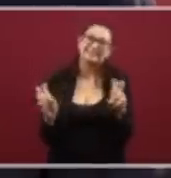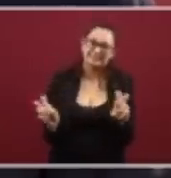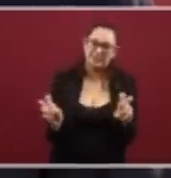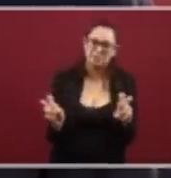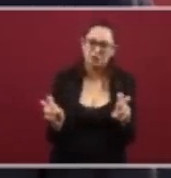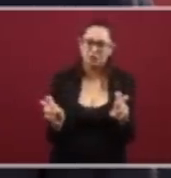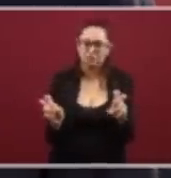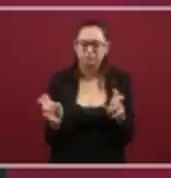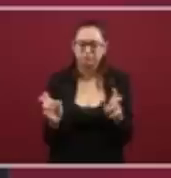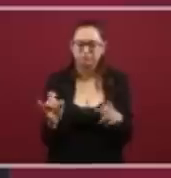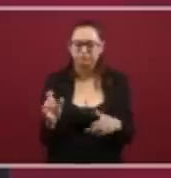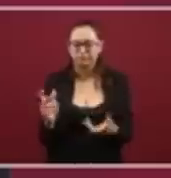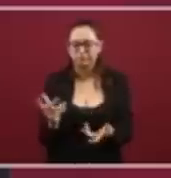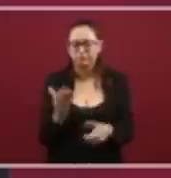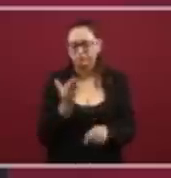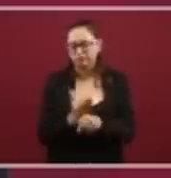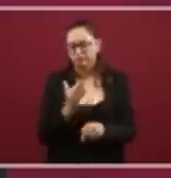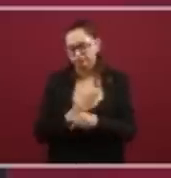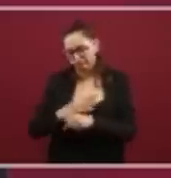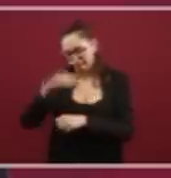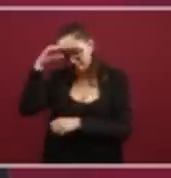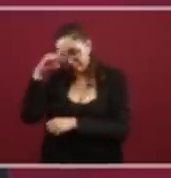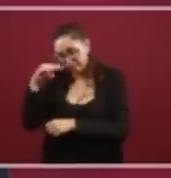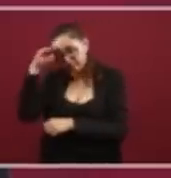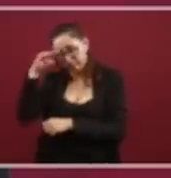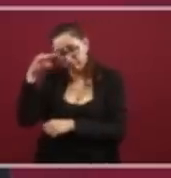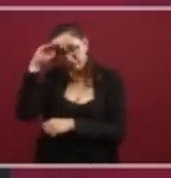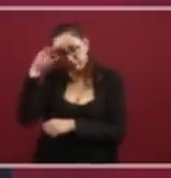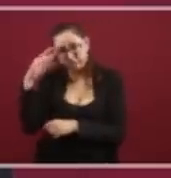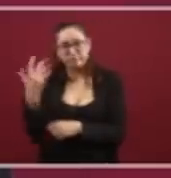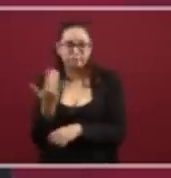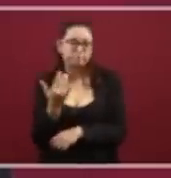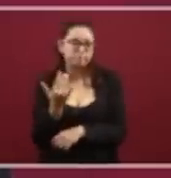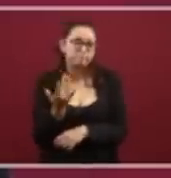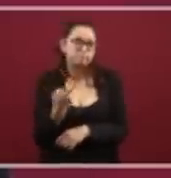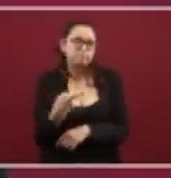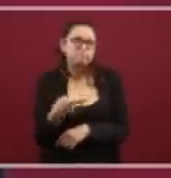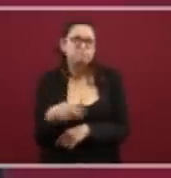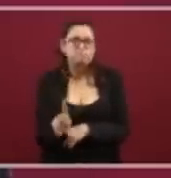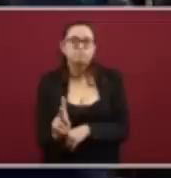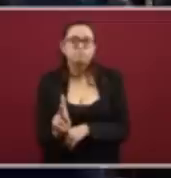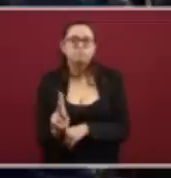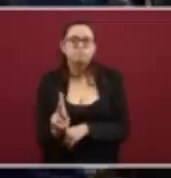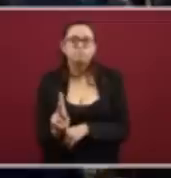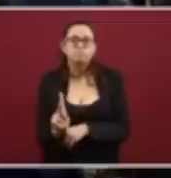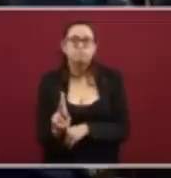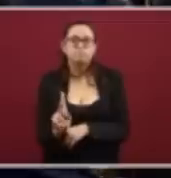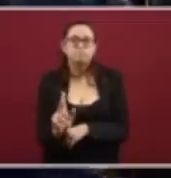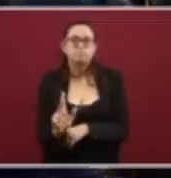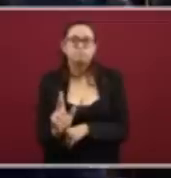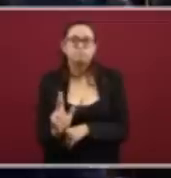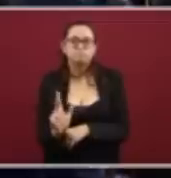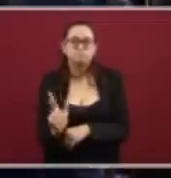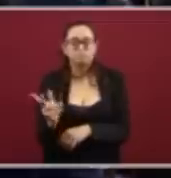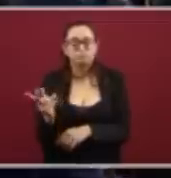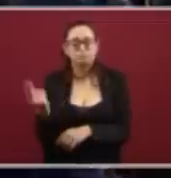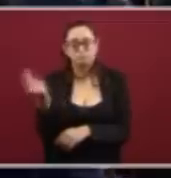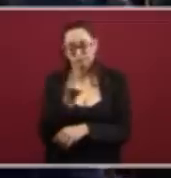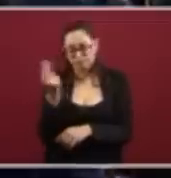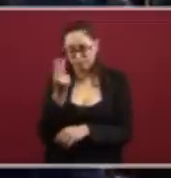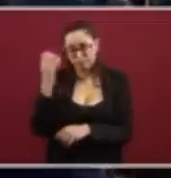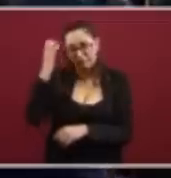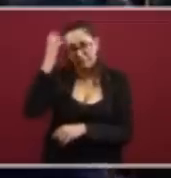se está planteando tenemos que y analizarlo